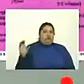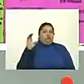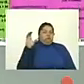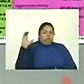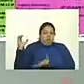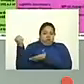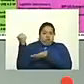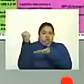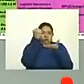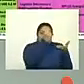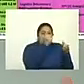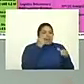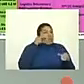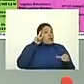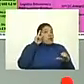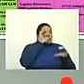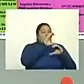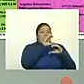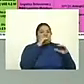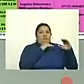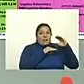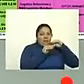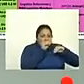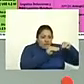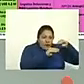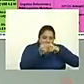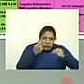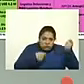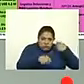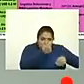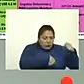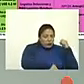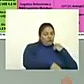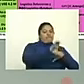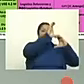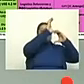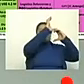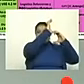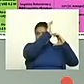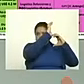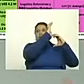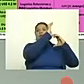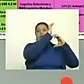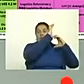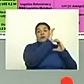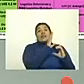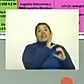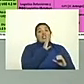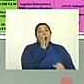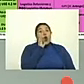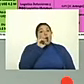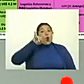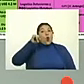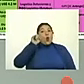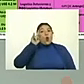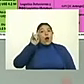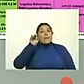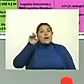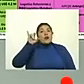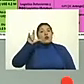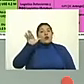los lava en Colombia a partir de una sociedad con el señor Juan Manuel Barraza, que ha sido